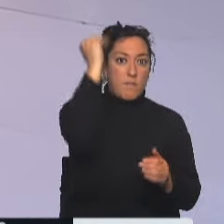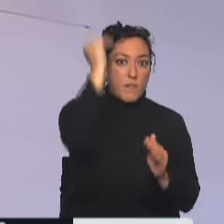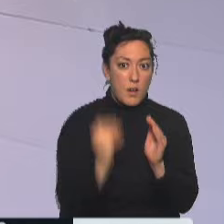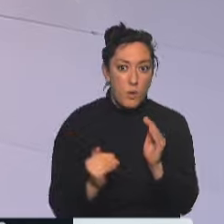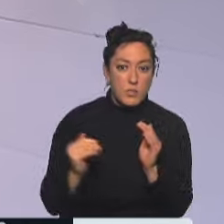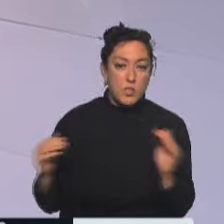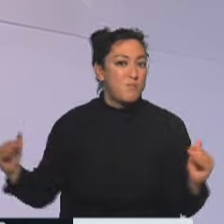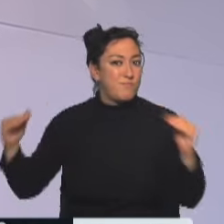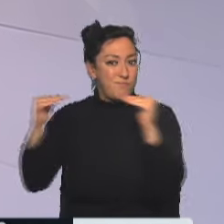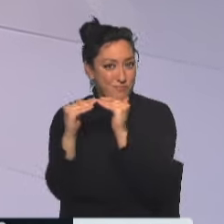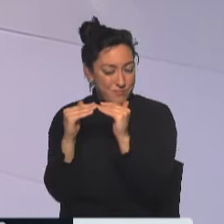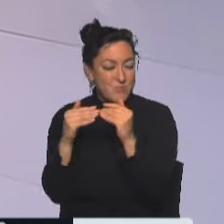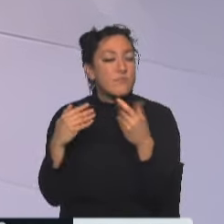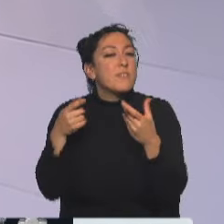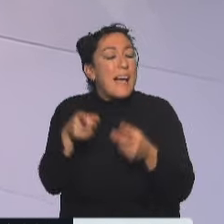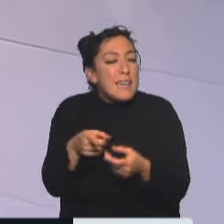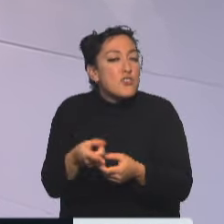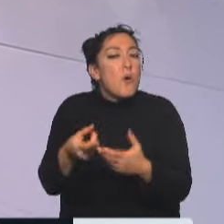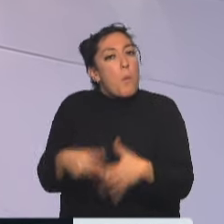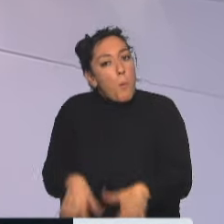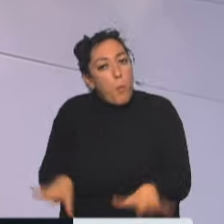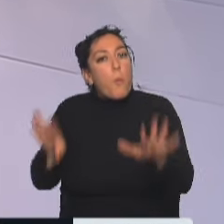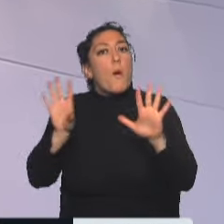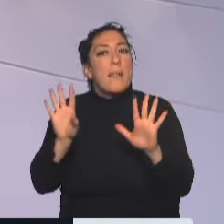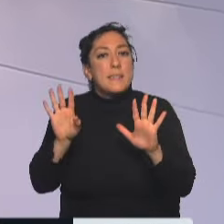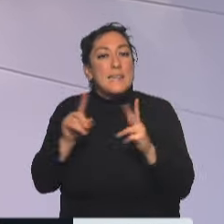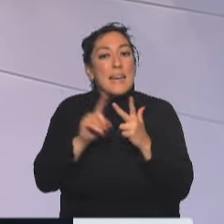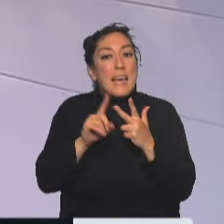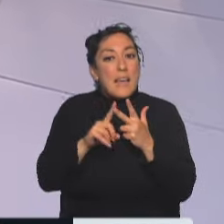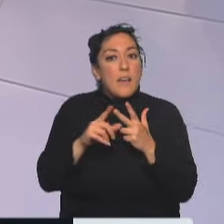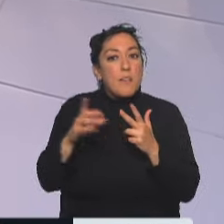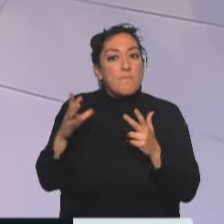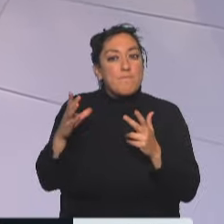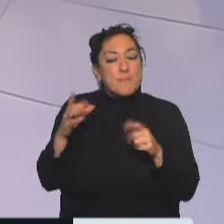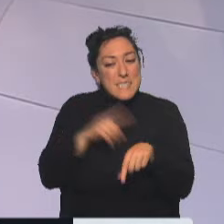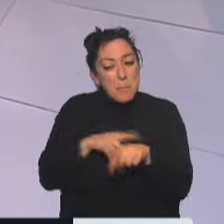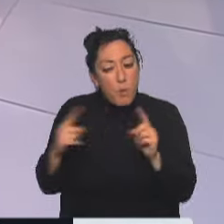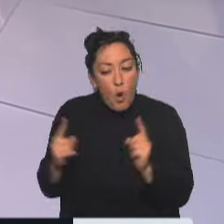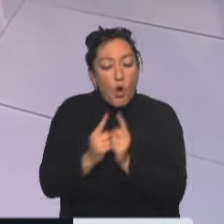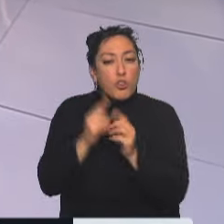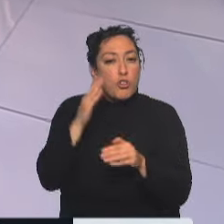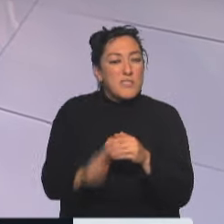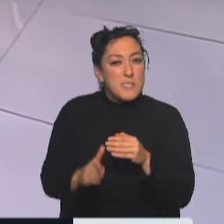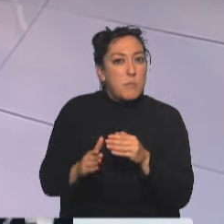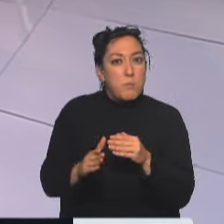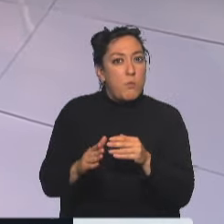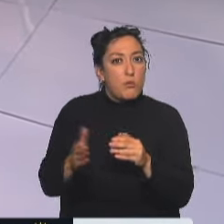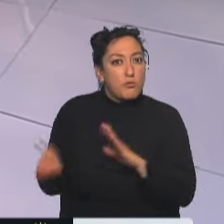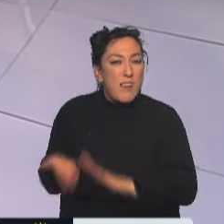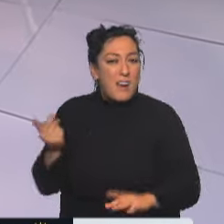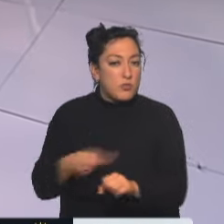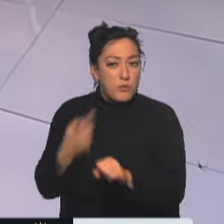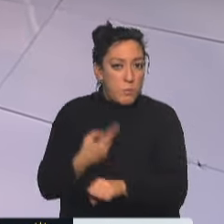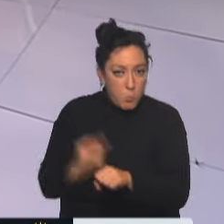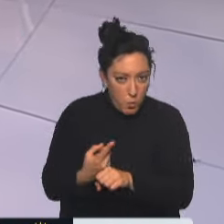prestar atención, porque esto puede ser un indicador que en el corto plazo no se pueda levantar el cepo. Recordemos de cuánto es la